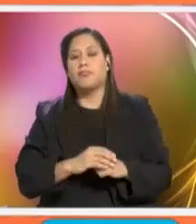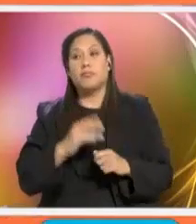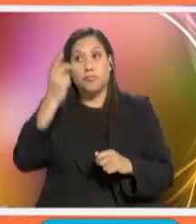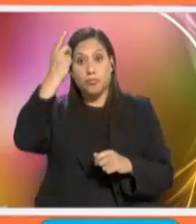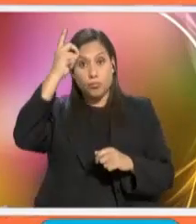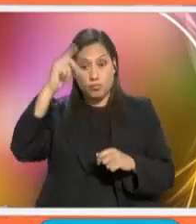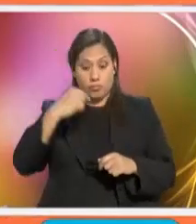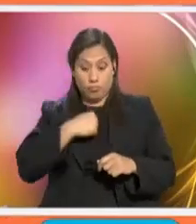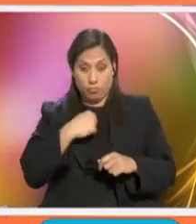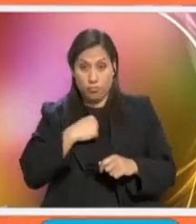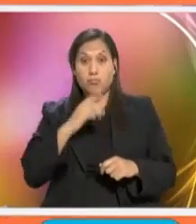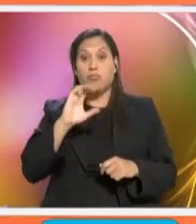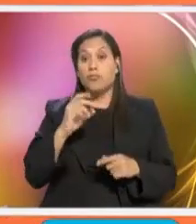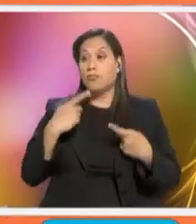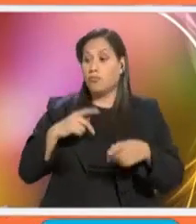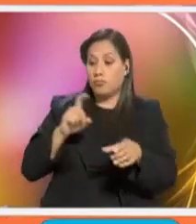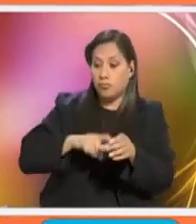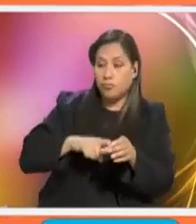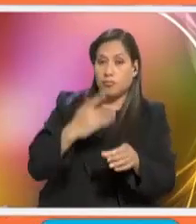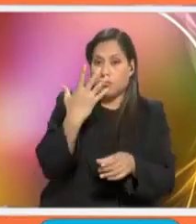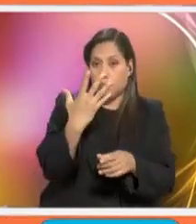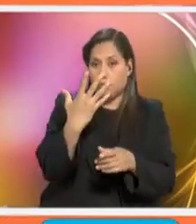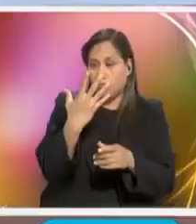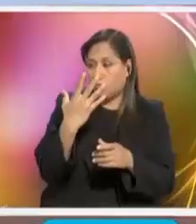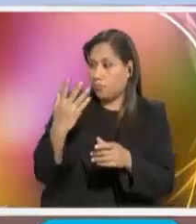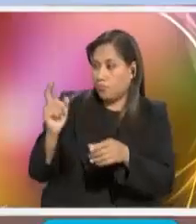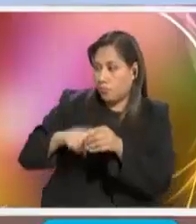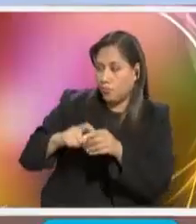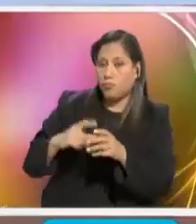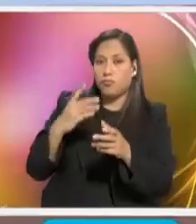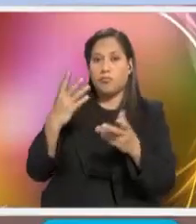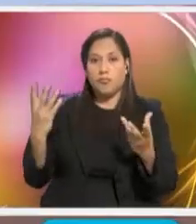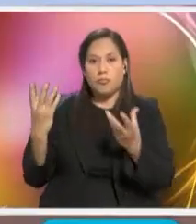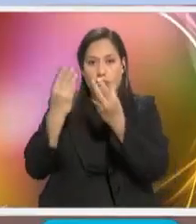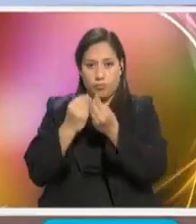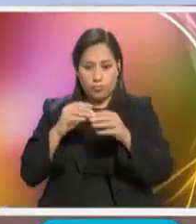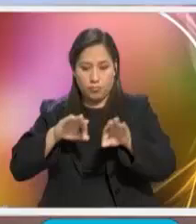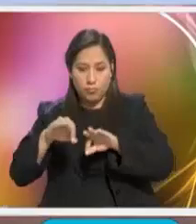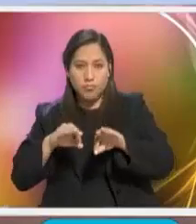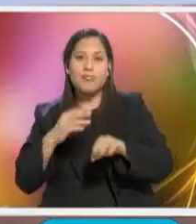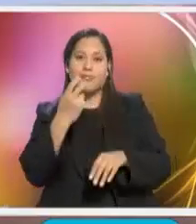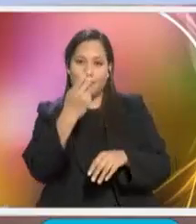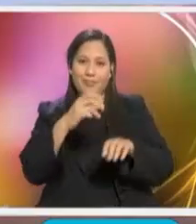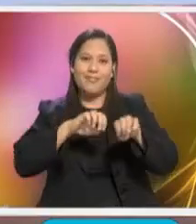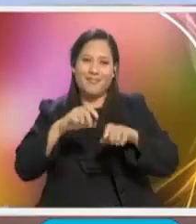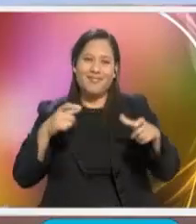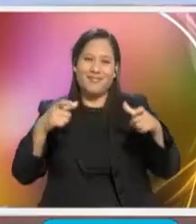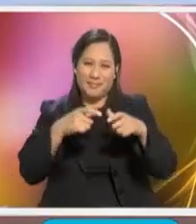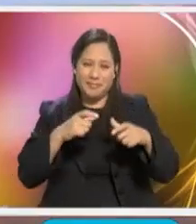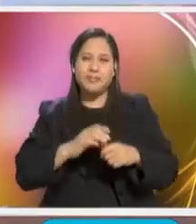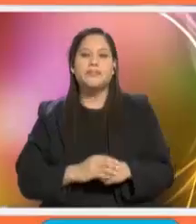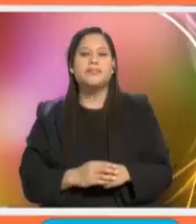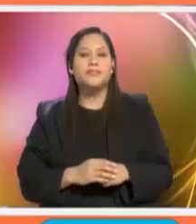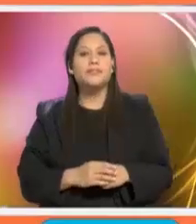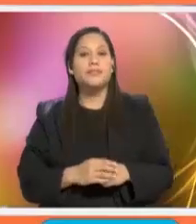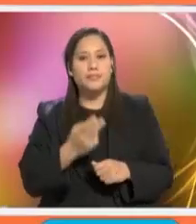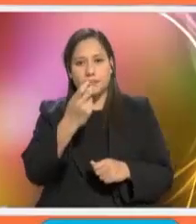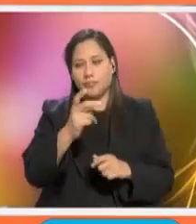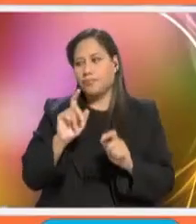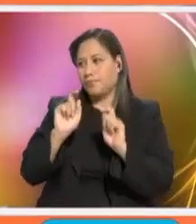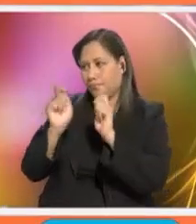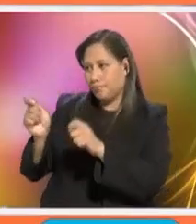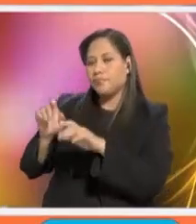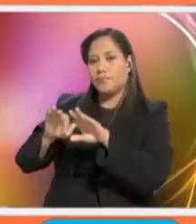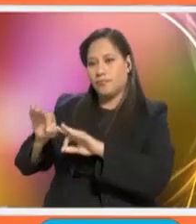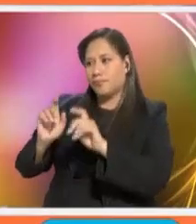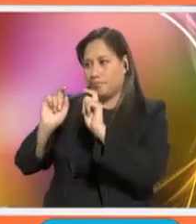dueño hasta 5, 10 trabajadores. Ahí es cuando hablamos de la microempresa. Okay. Y eso ya estamos hablando de generar trabajo,